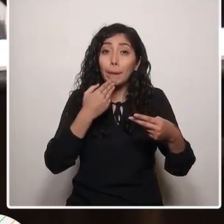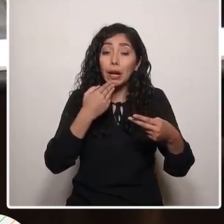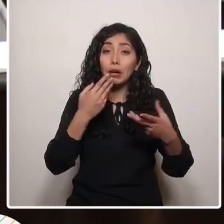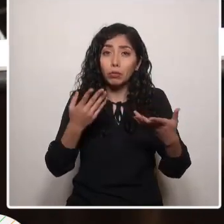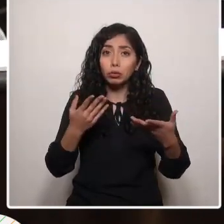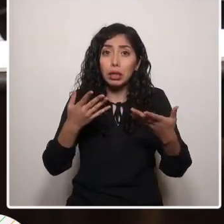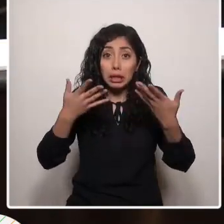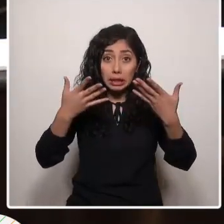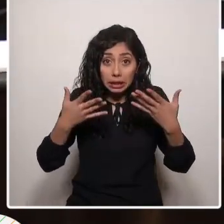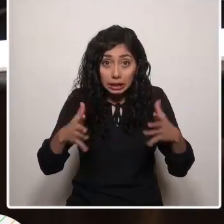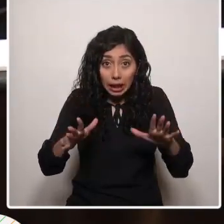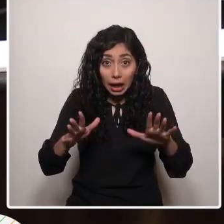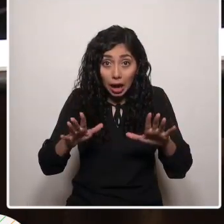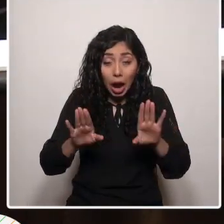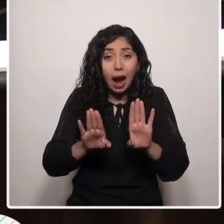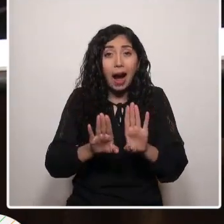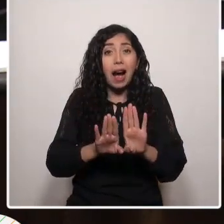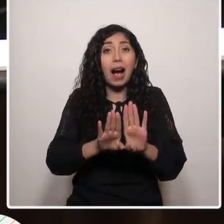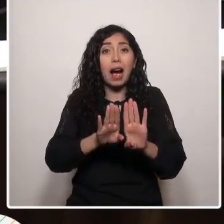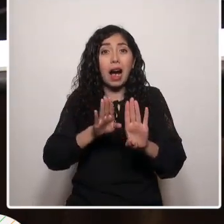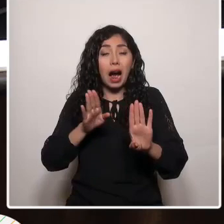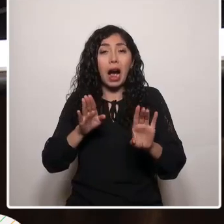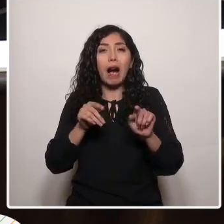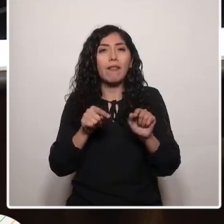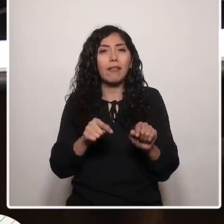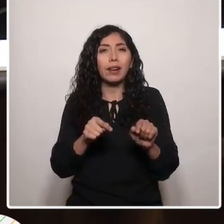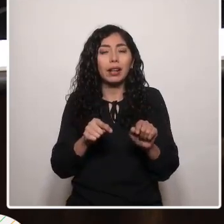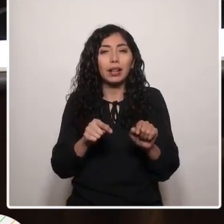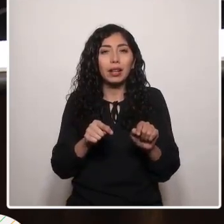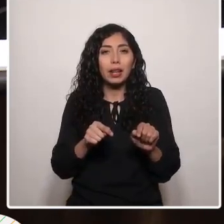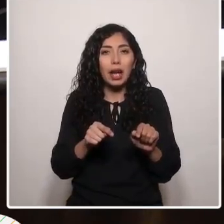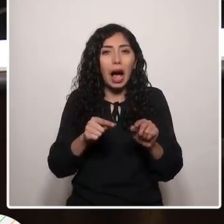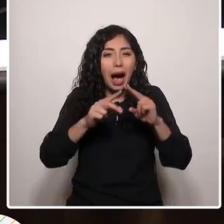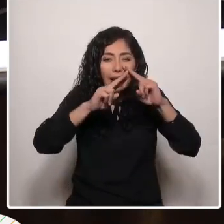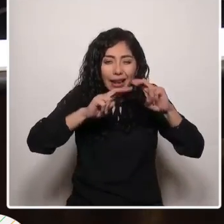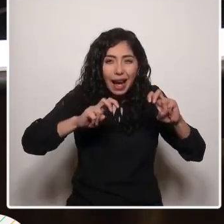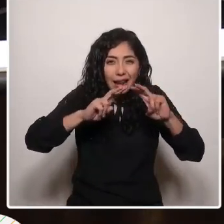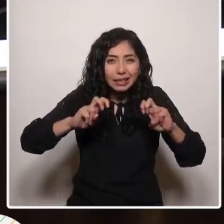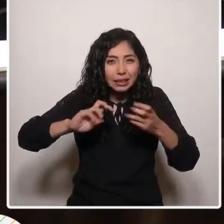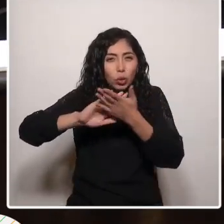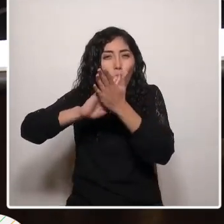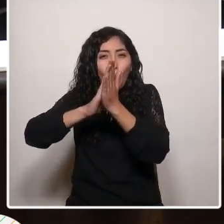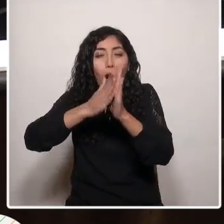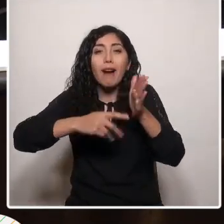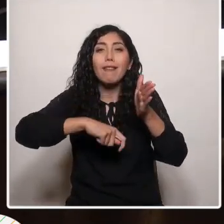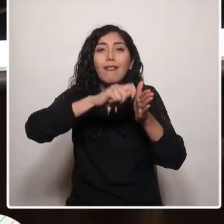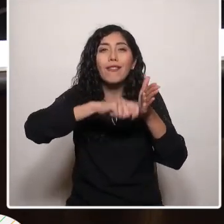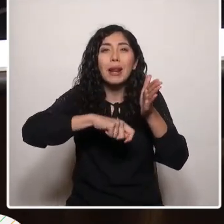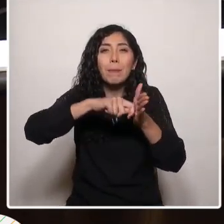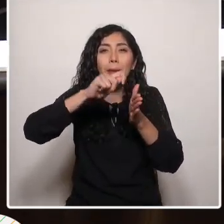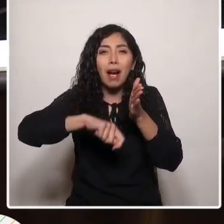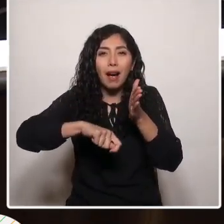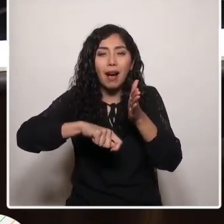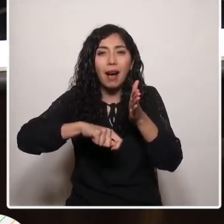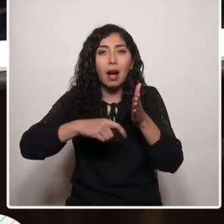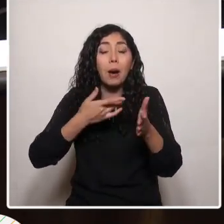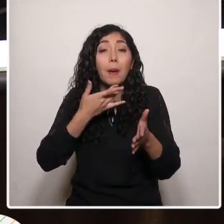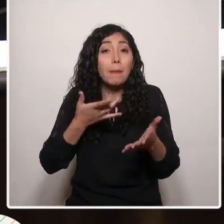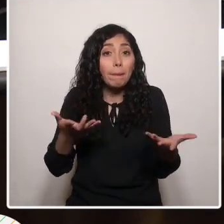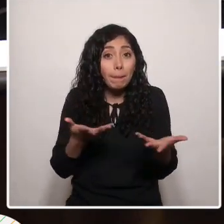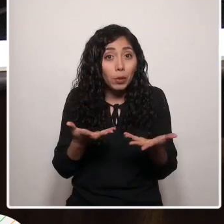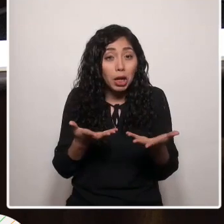la comisión, se tendría que abrir en el Pleno, el análisis de las firmas, porque evidentemente no se podía,